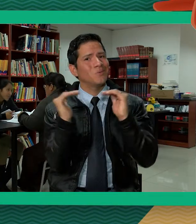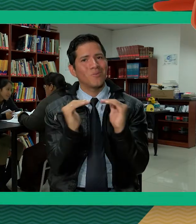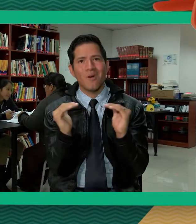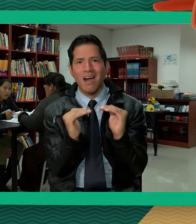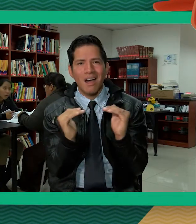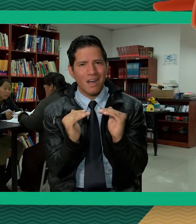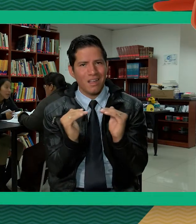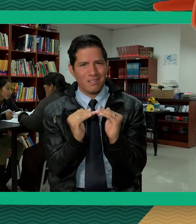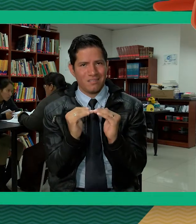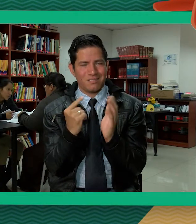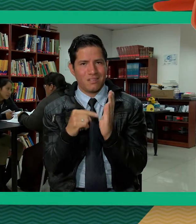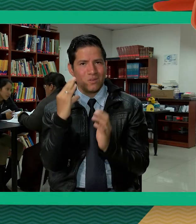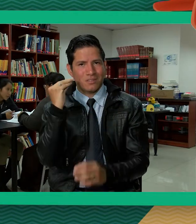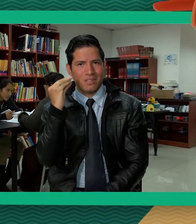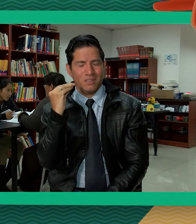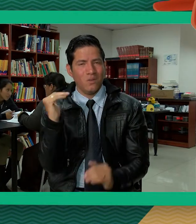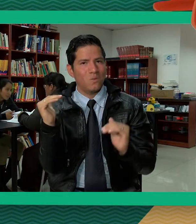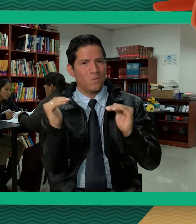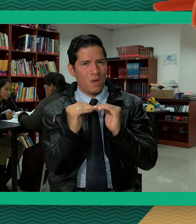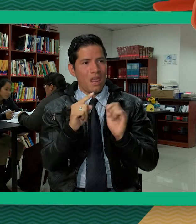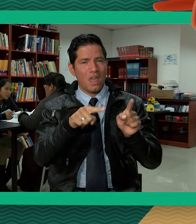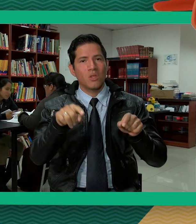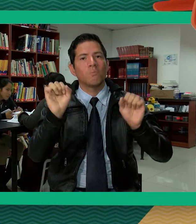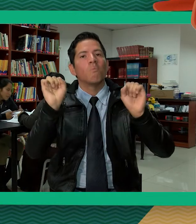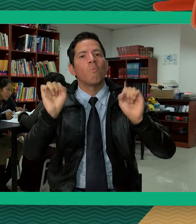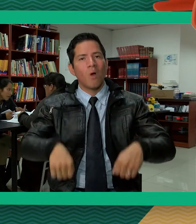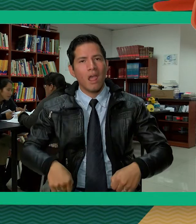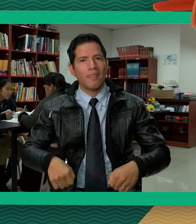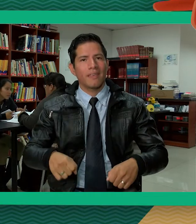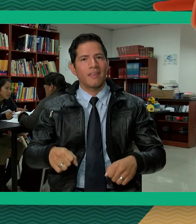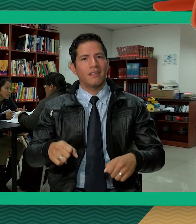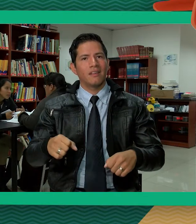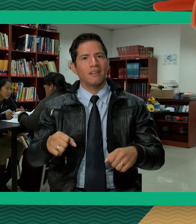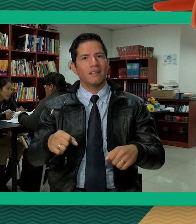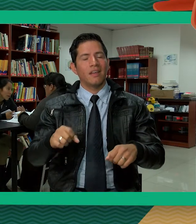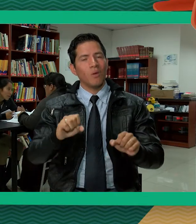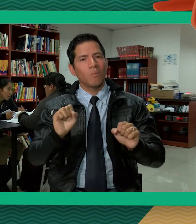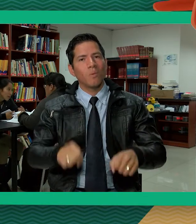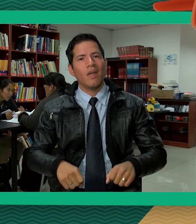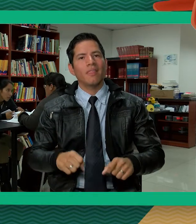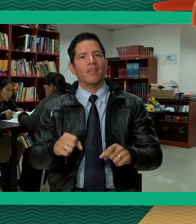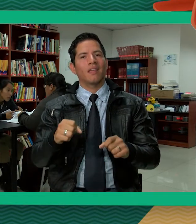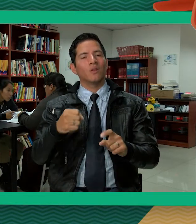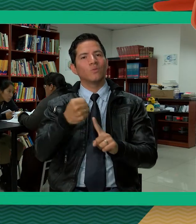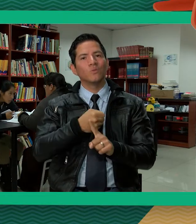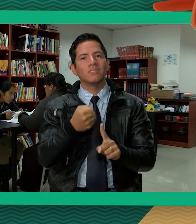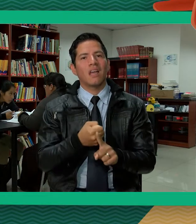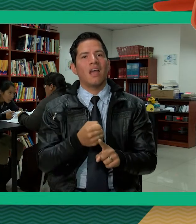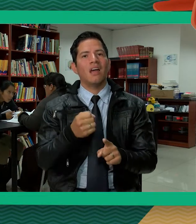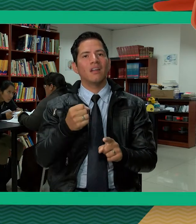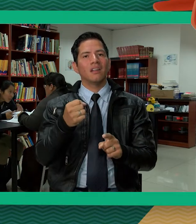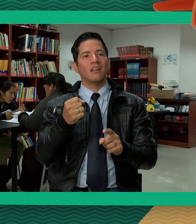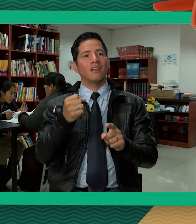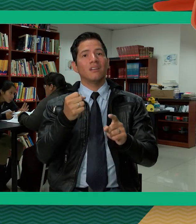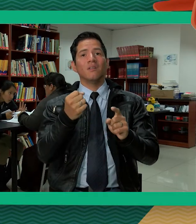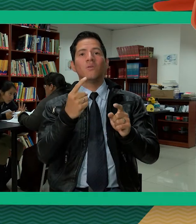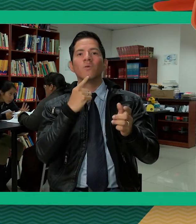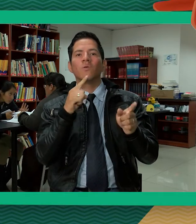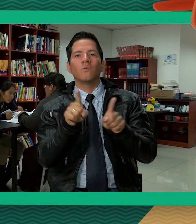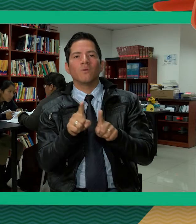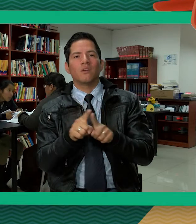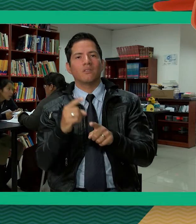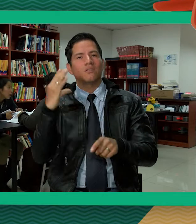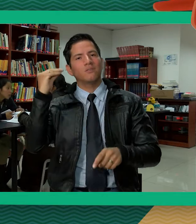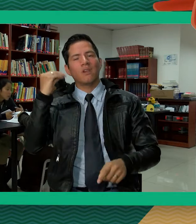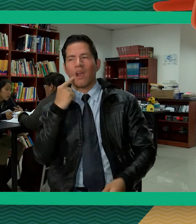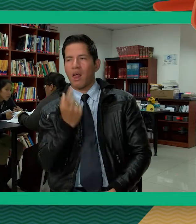Por el contrario, tenemos las mismas habilidades. Podemos seguir en la lucha, ya que si bien el oyente